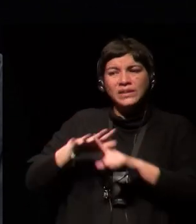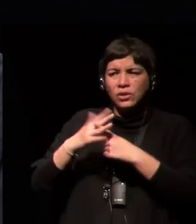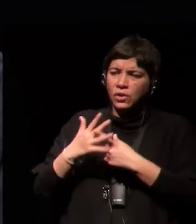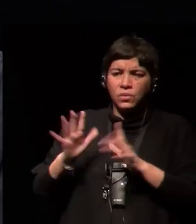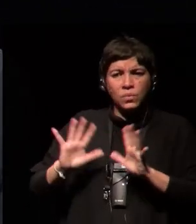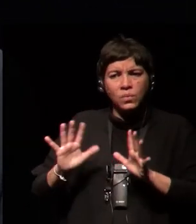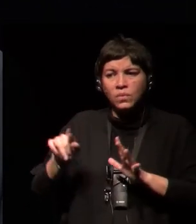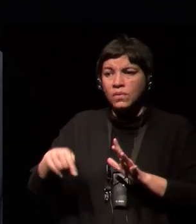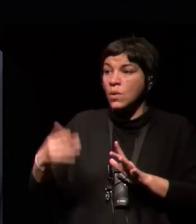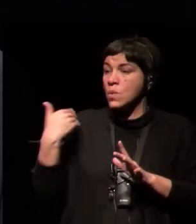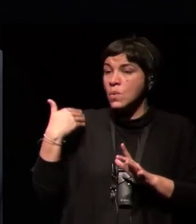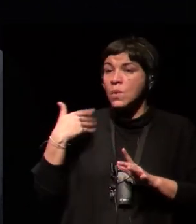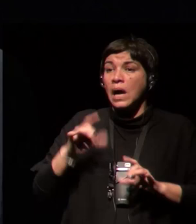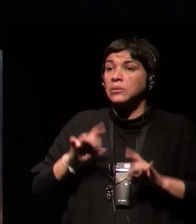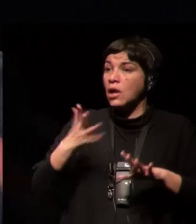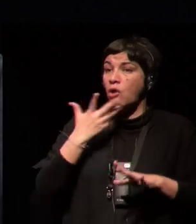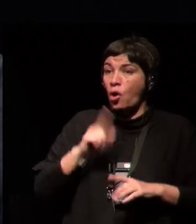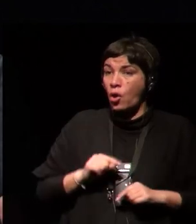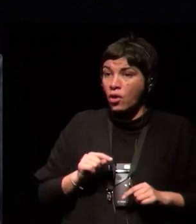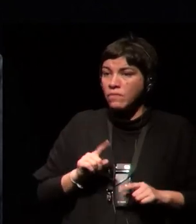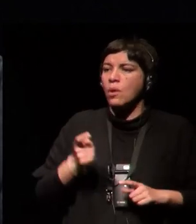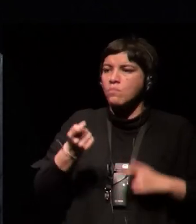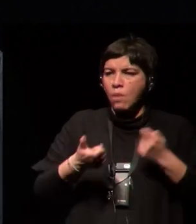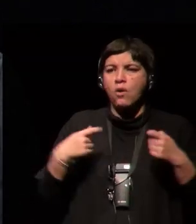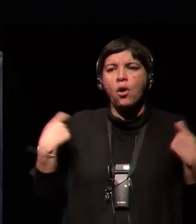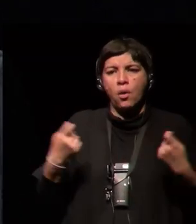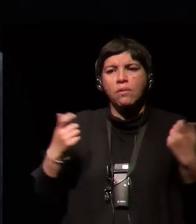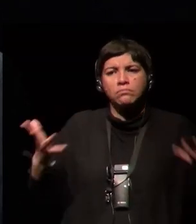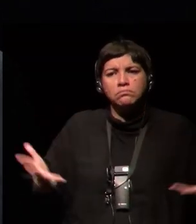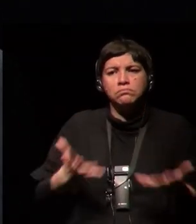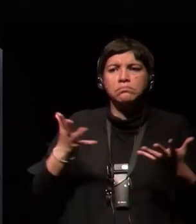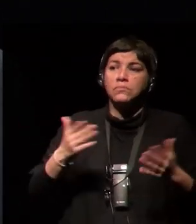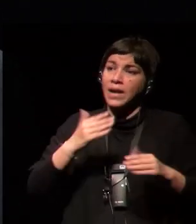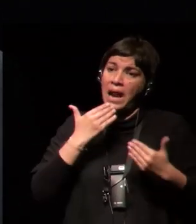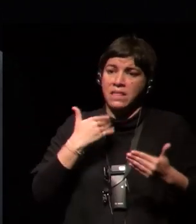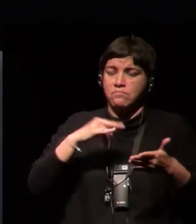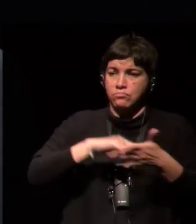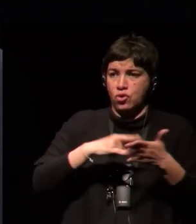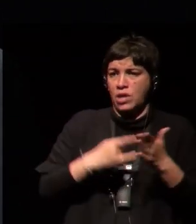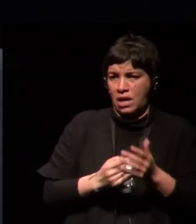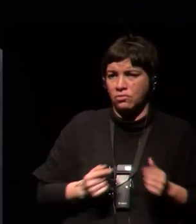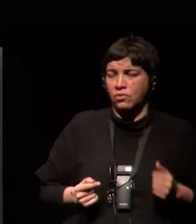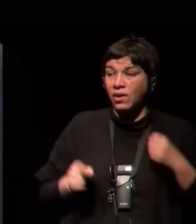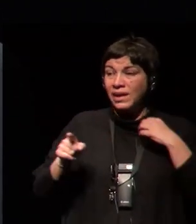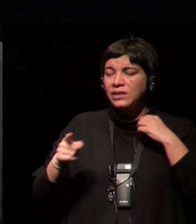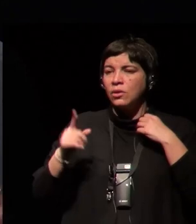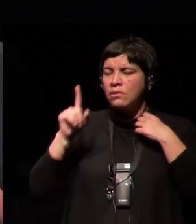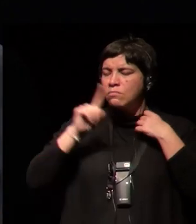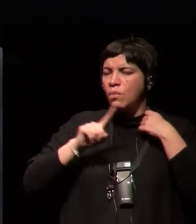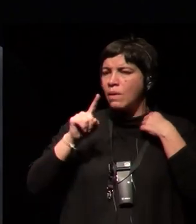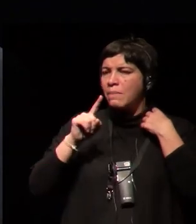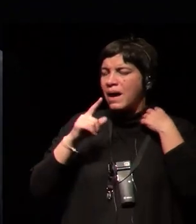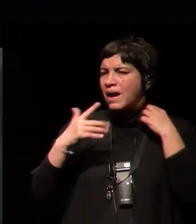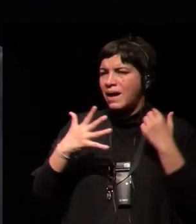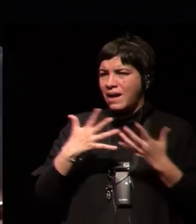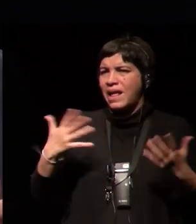que se ha ido divulgando a través de un proyecto. Era un problema grande para el país, era una cuestión, un